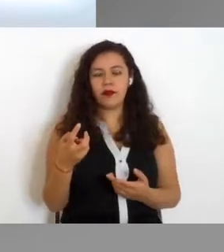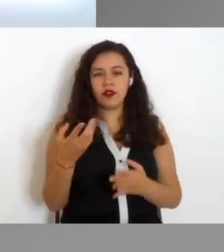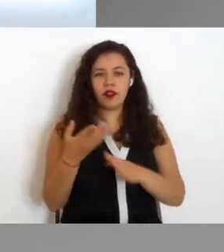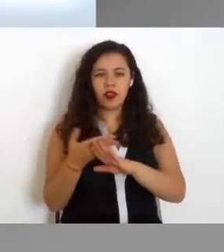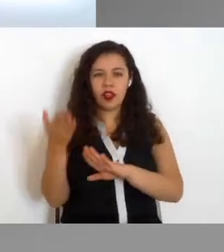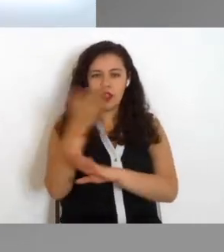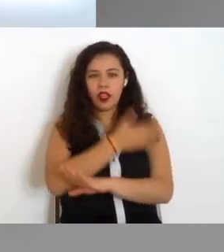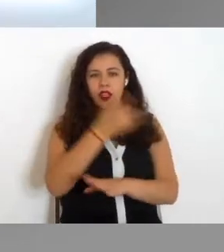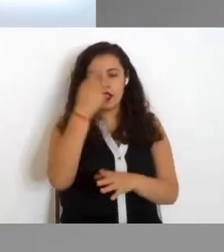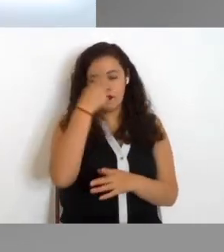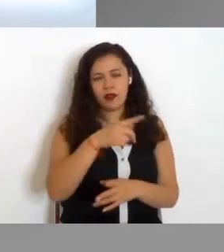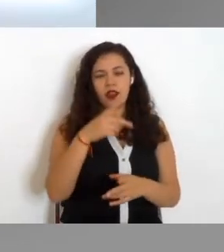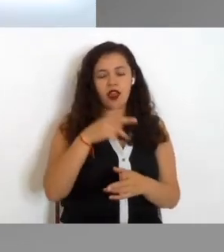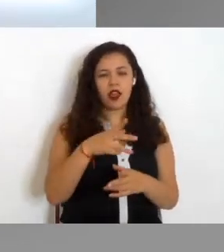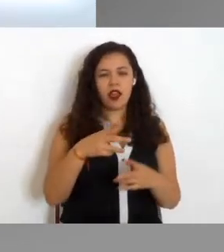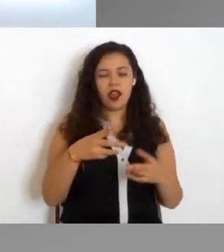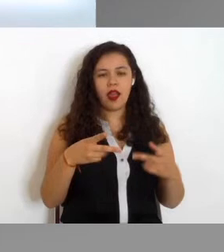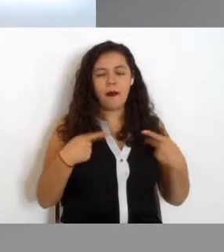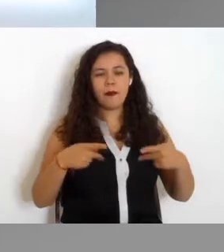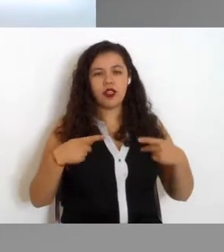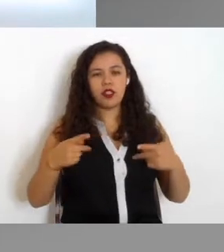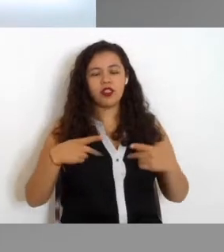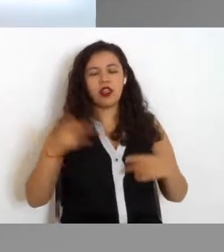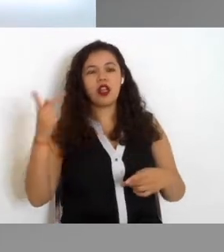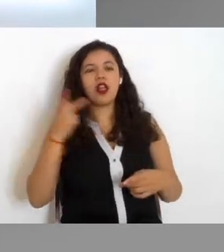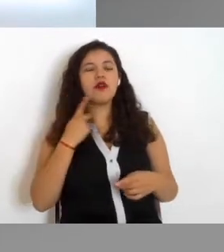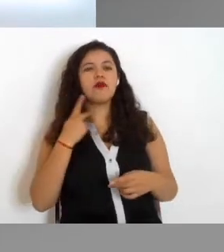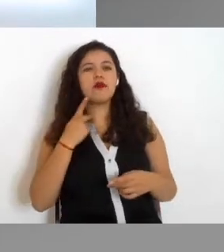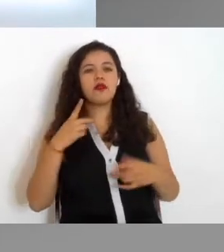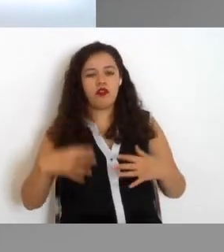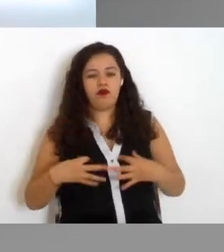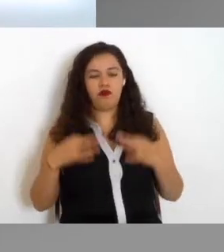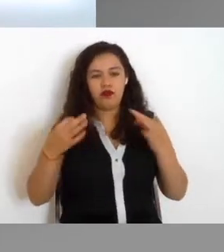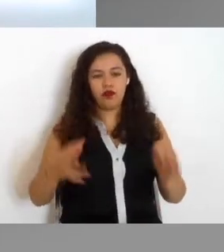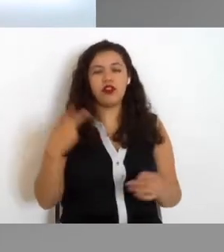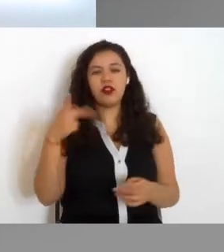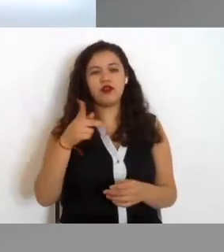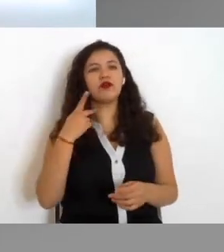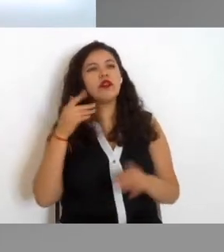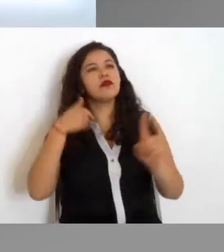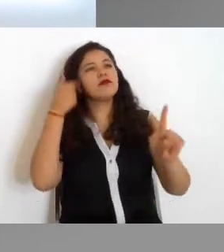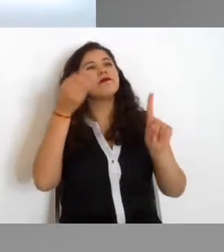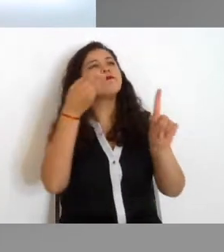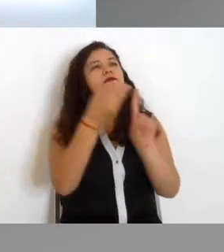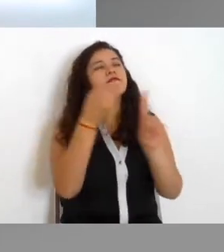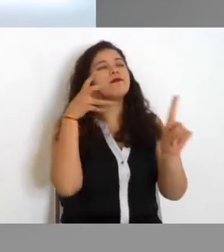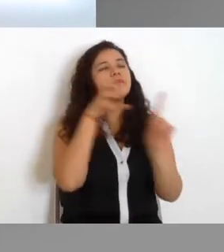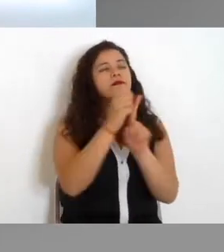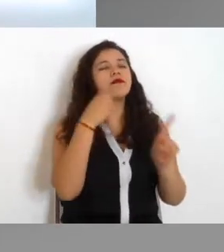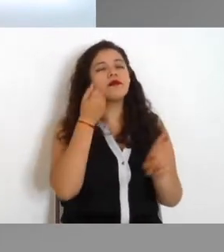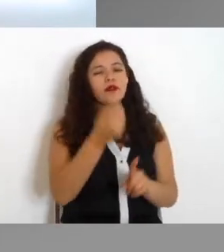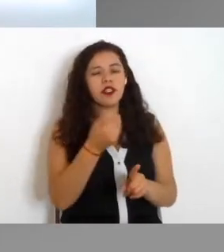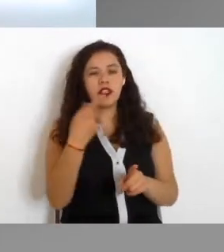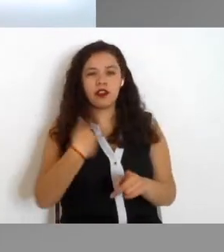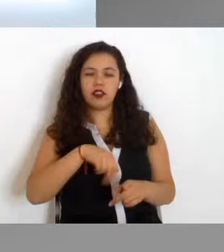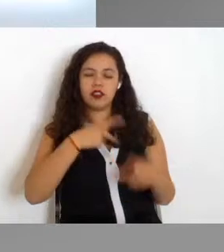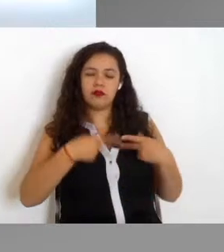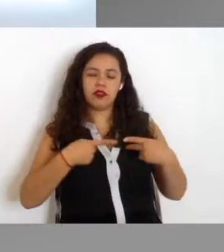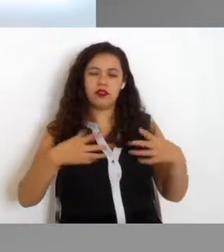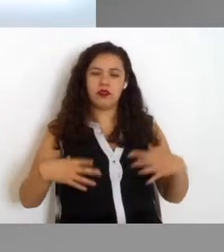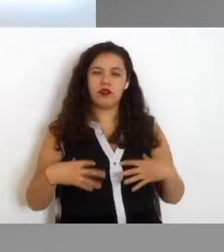voluntad política de nuestros rectores. Como colectivo artístico, abogamos por un